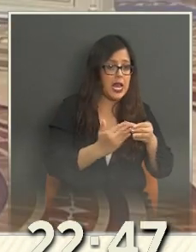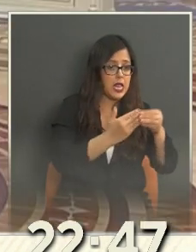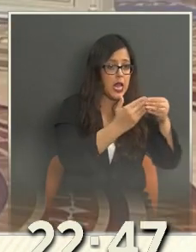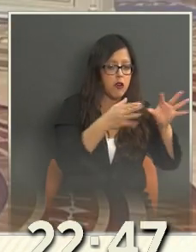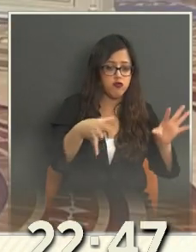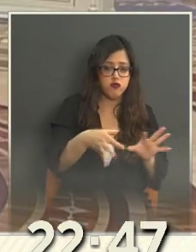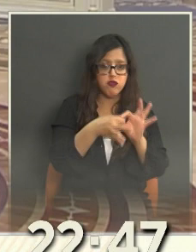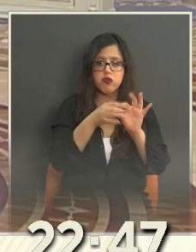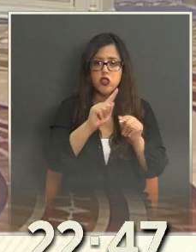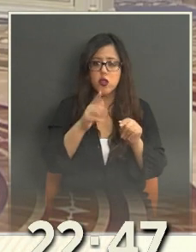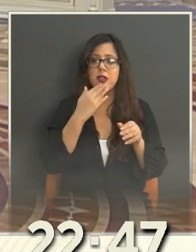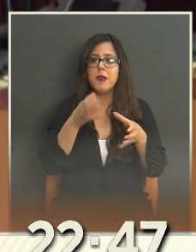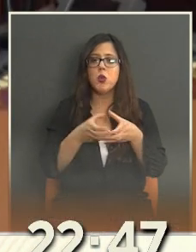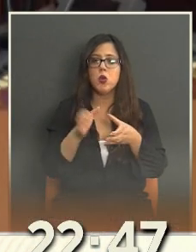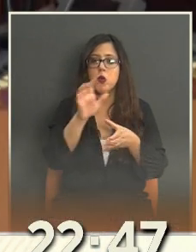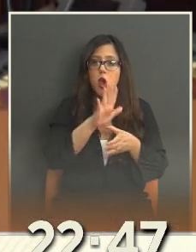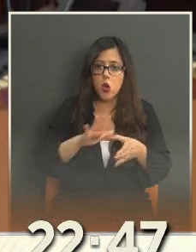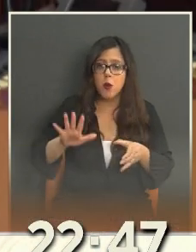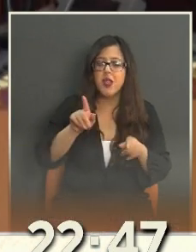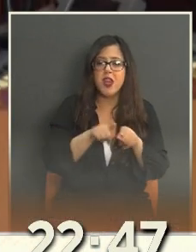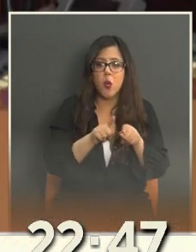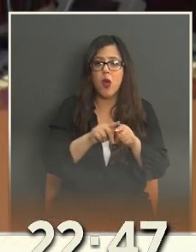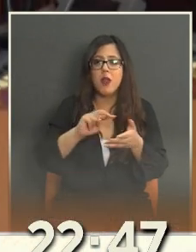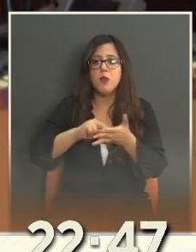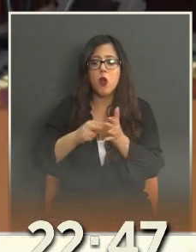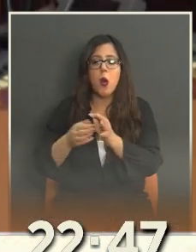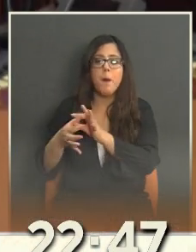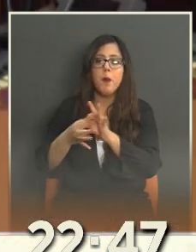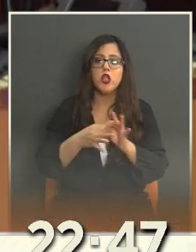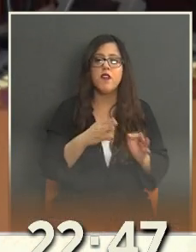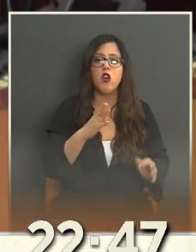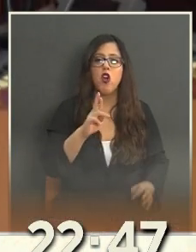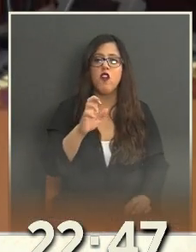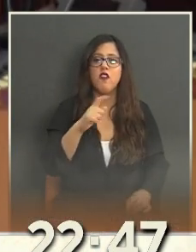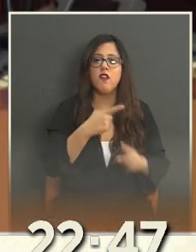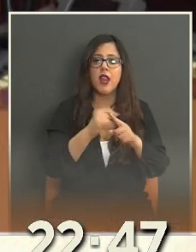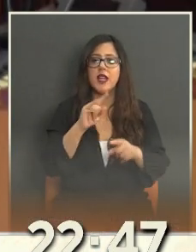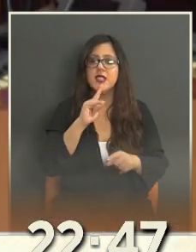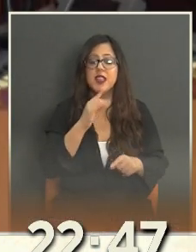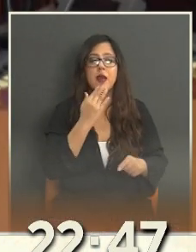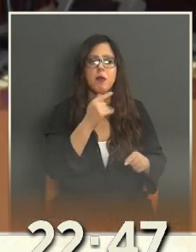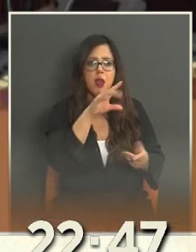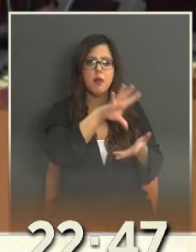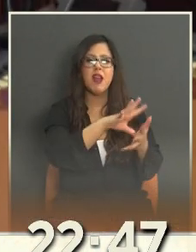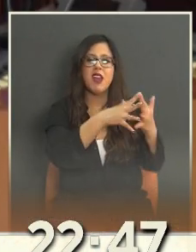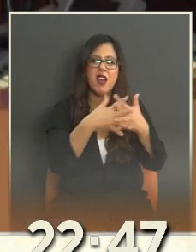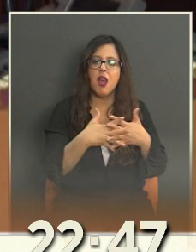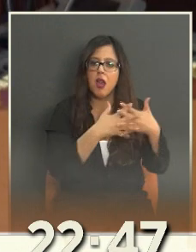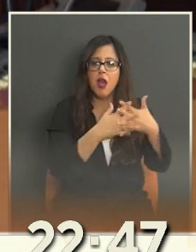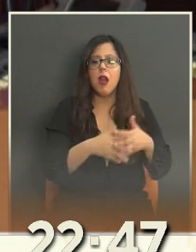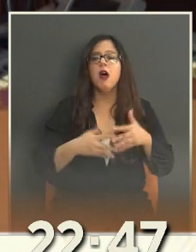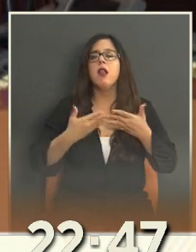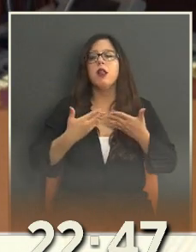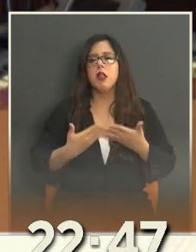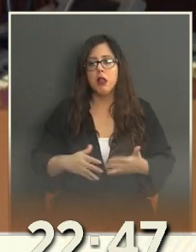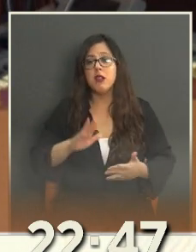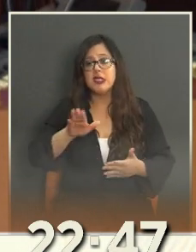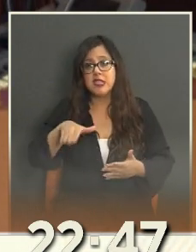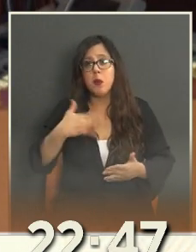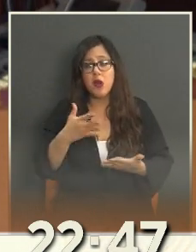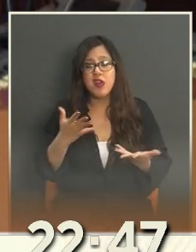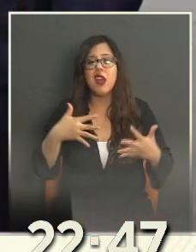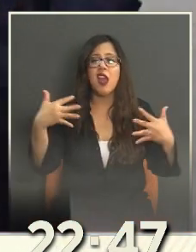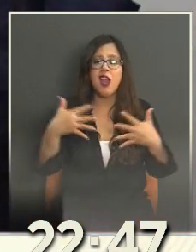europea que aún cojea producto del éxito en eeuu agotado después de las guerras de afganistán e irak